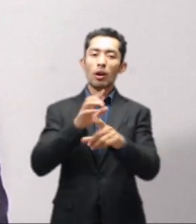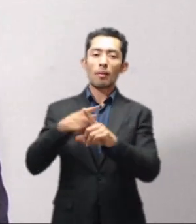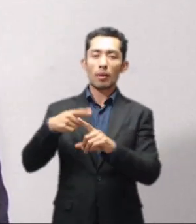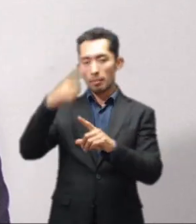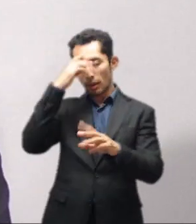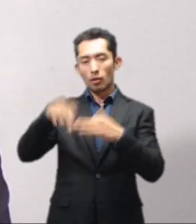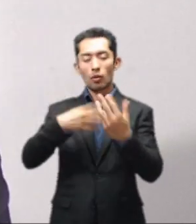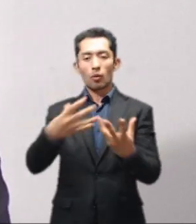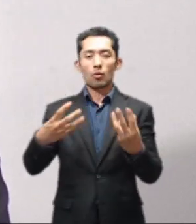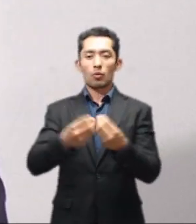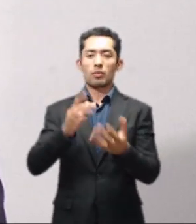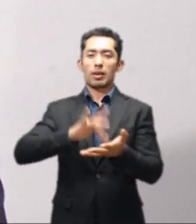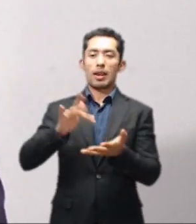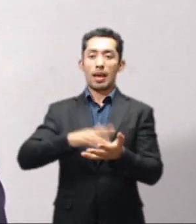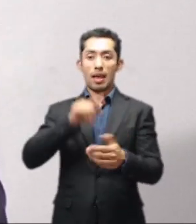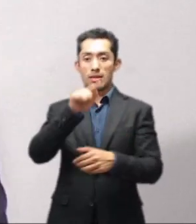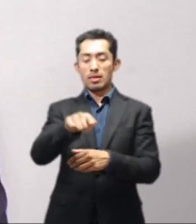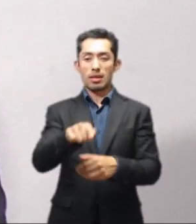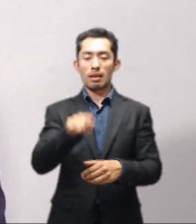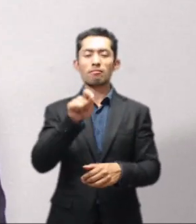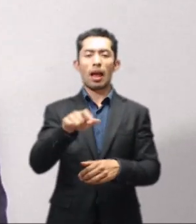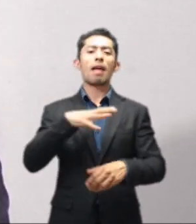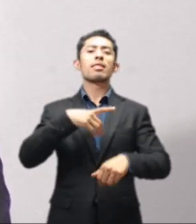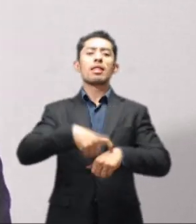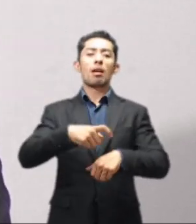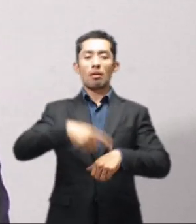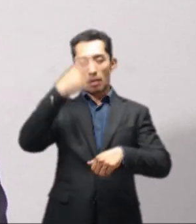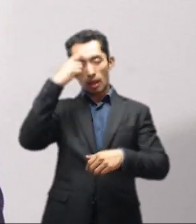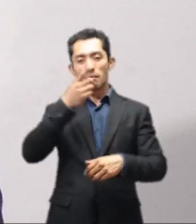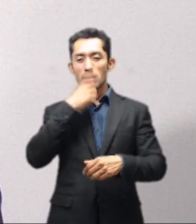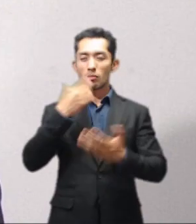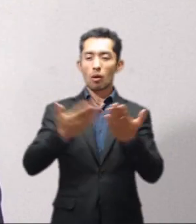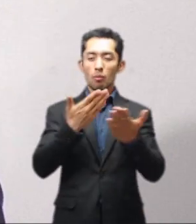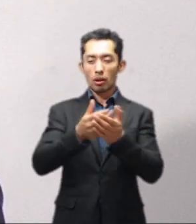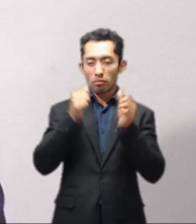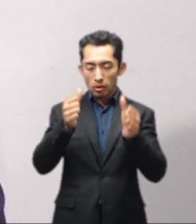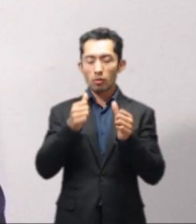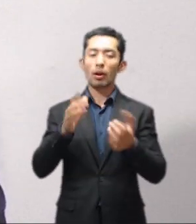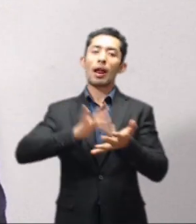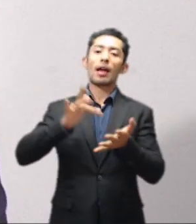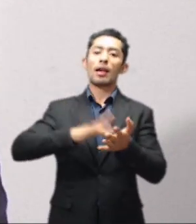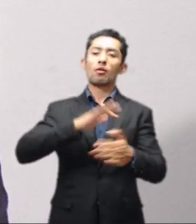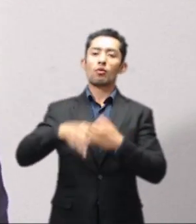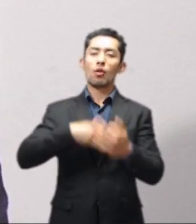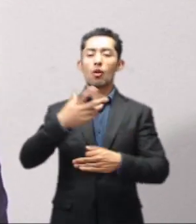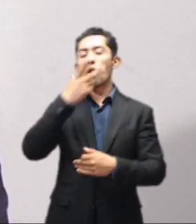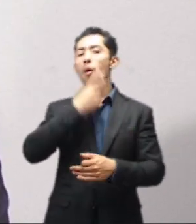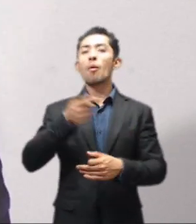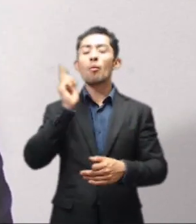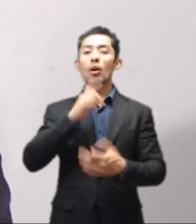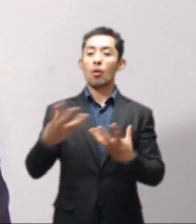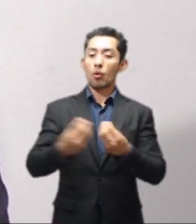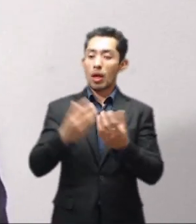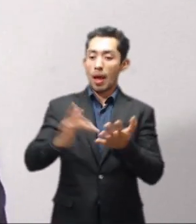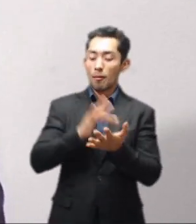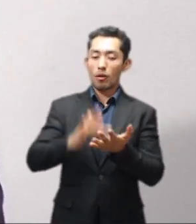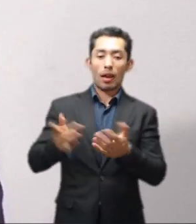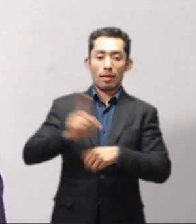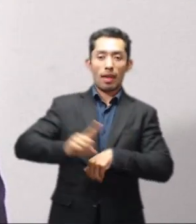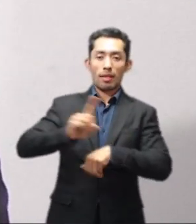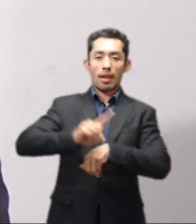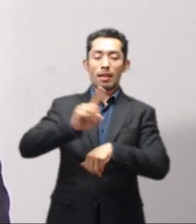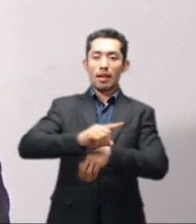todos gracias a ti que te diste el tiempo para escuchar mis propuestas Gracias a todos y a todas las que se suman día a